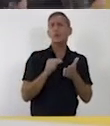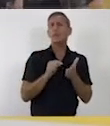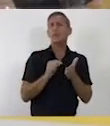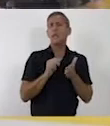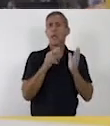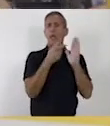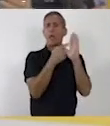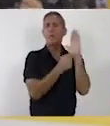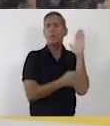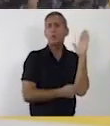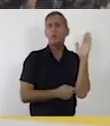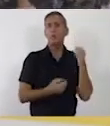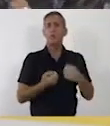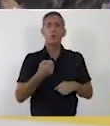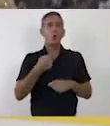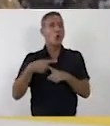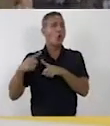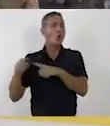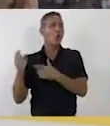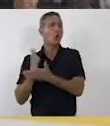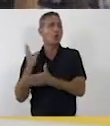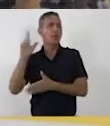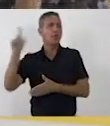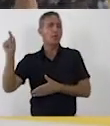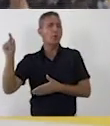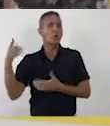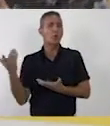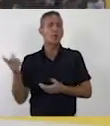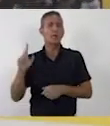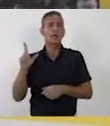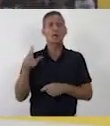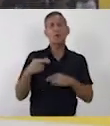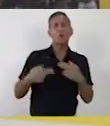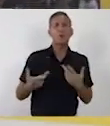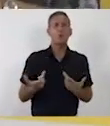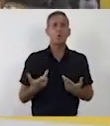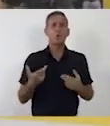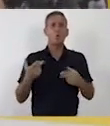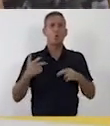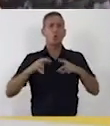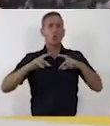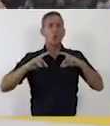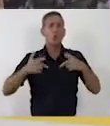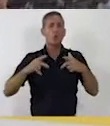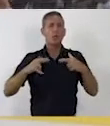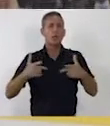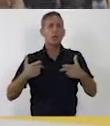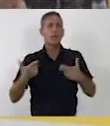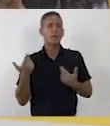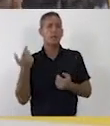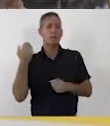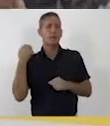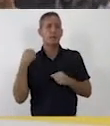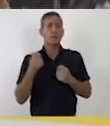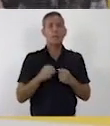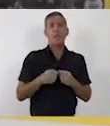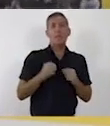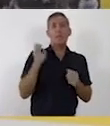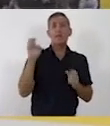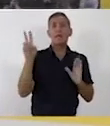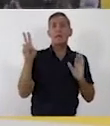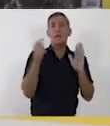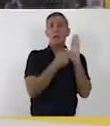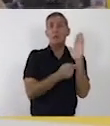como hay escuelas que quizás no lo han hecho, nosotros vamos a hacer una recapitulación de lo que puede ser el cálculo de volumen en muestras